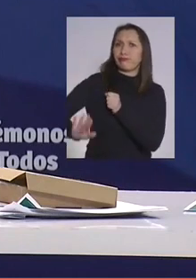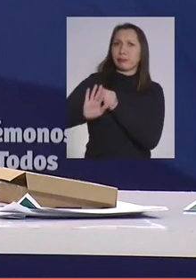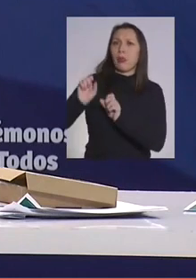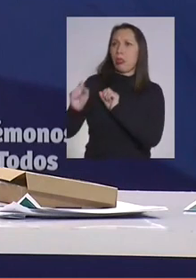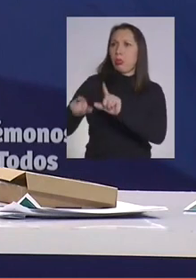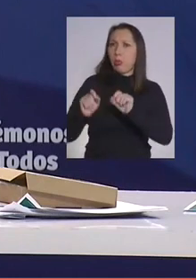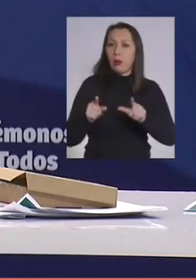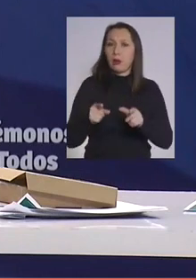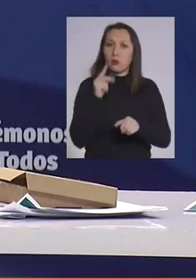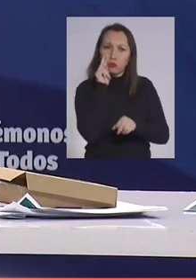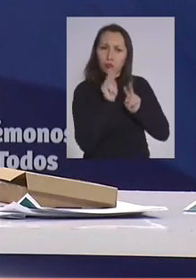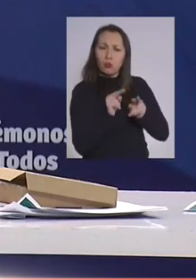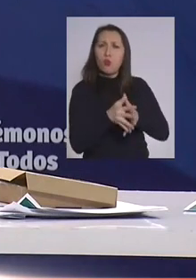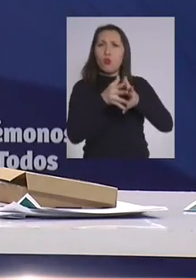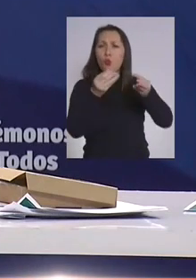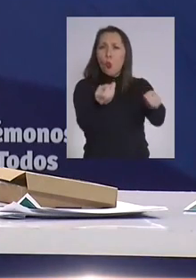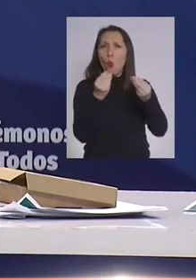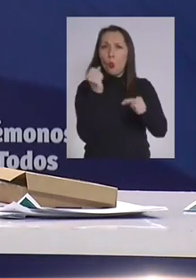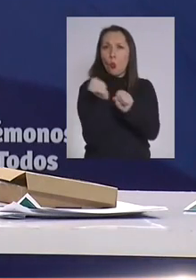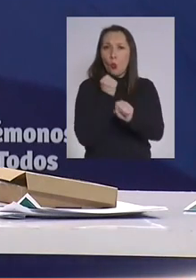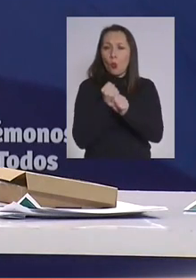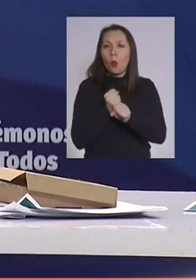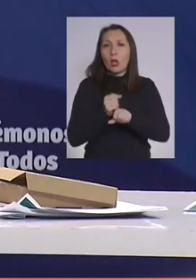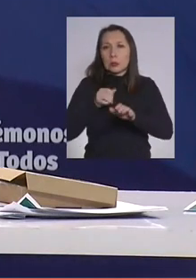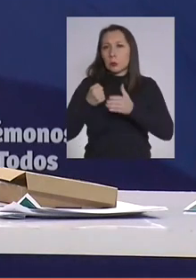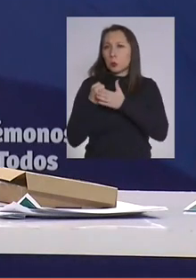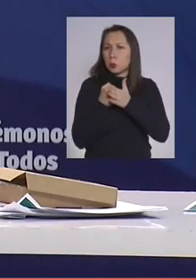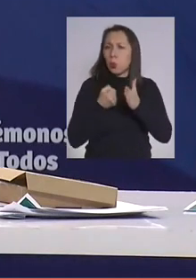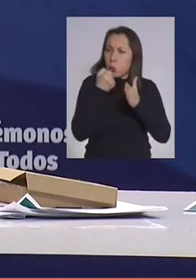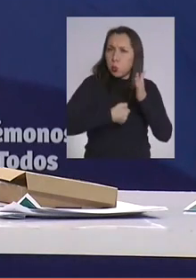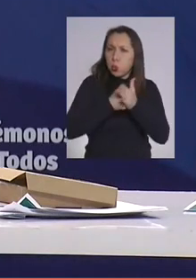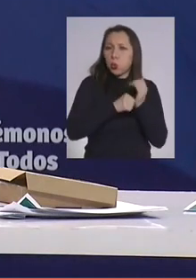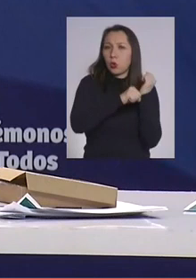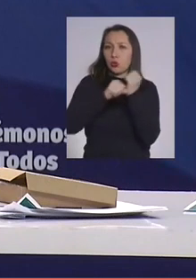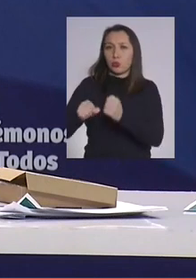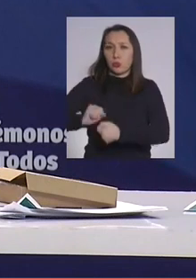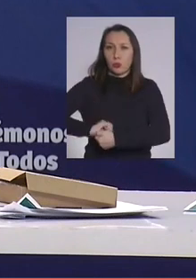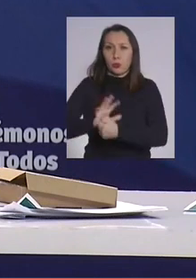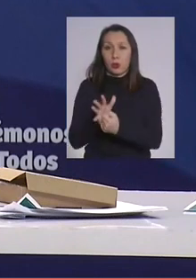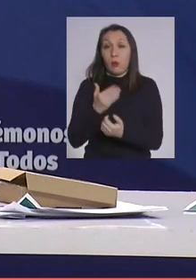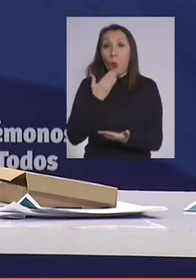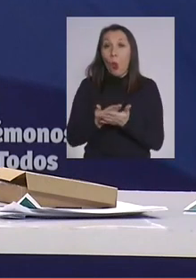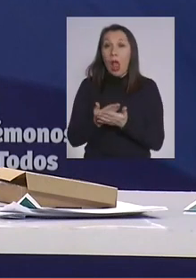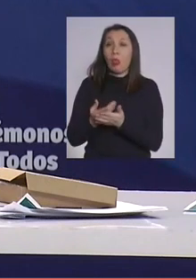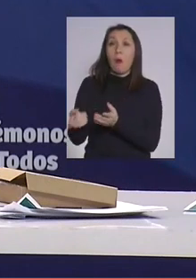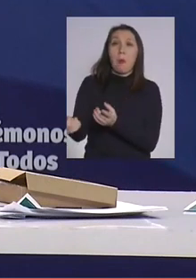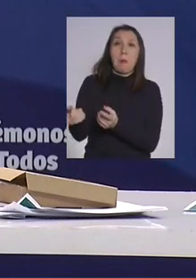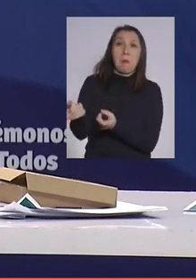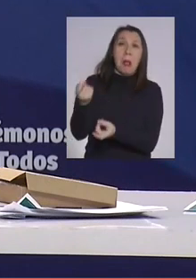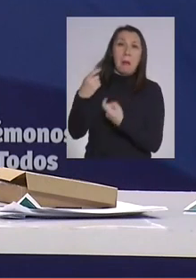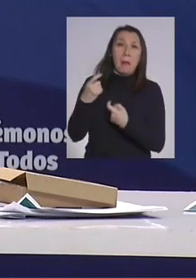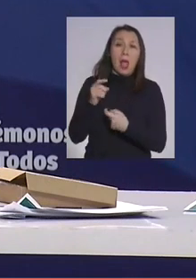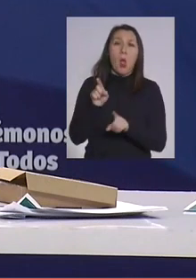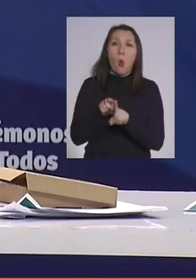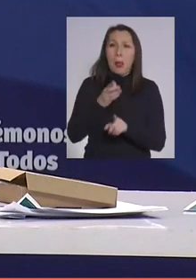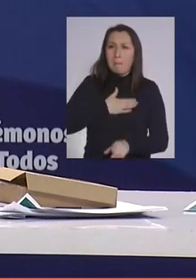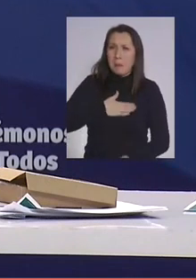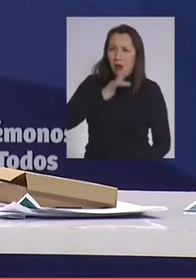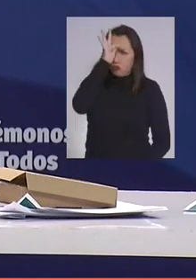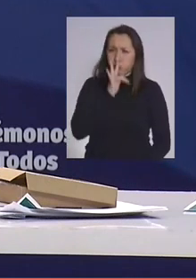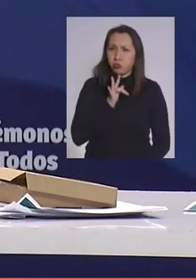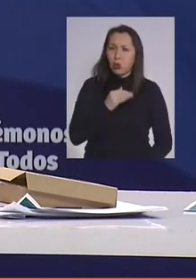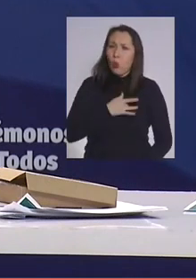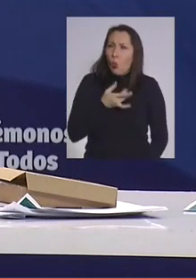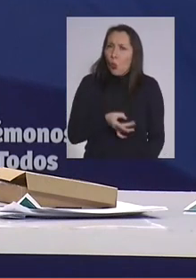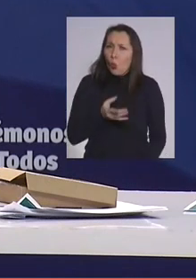una labor inconmensurable en la lucha contra el coronavirus cuando atacan a mis funcionarios me duele cuando